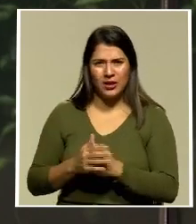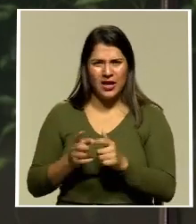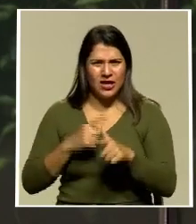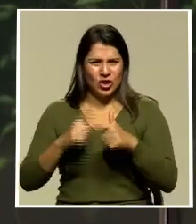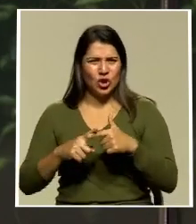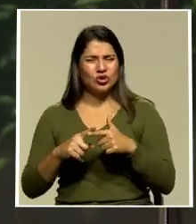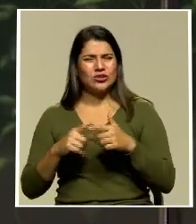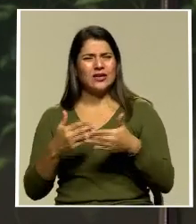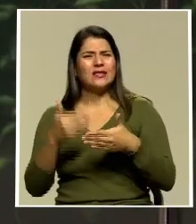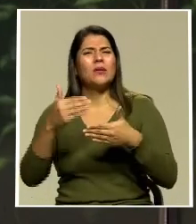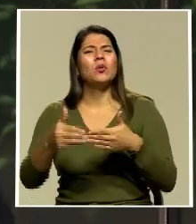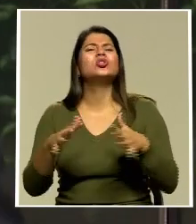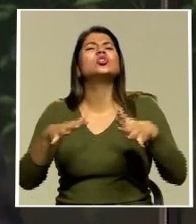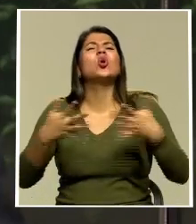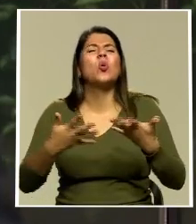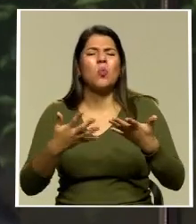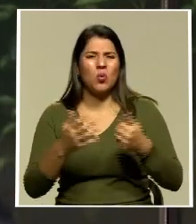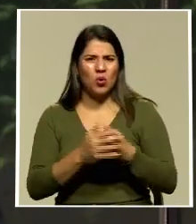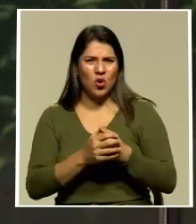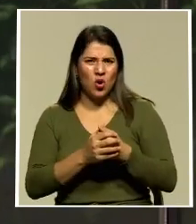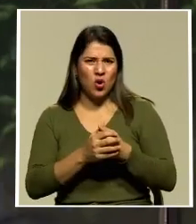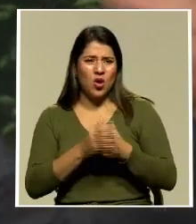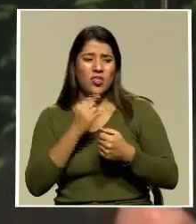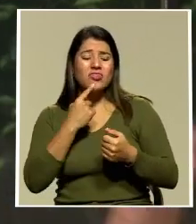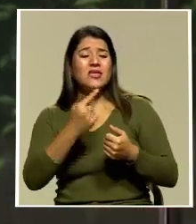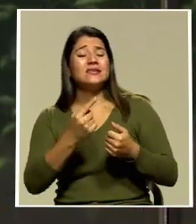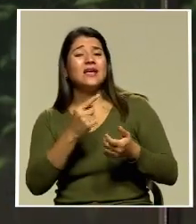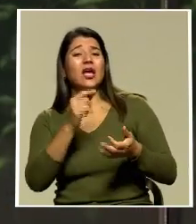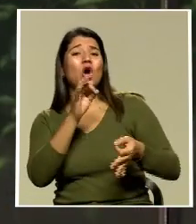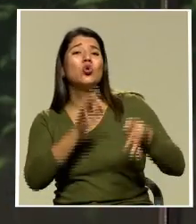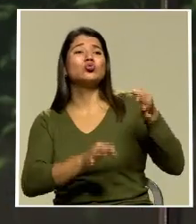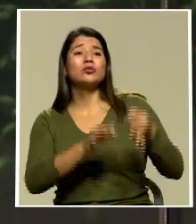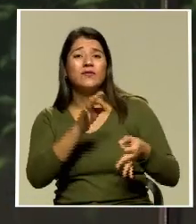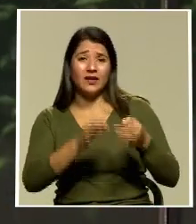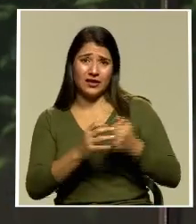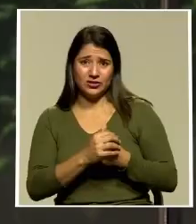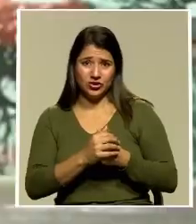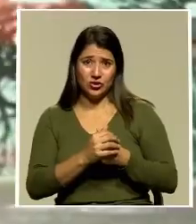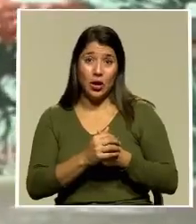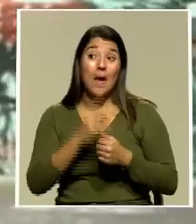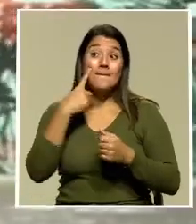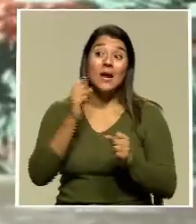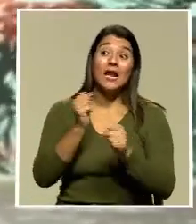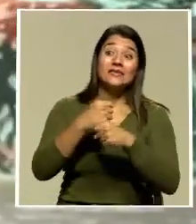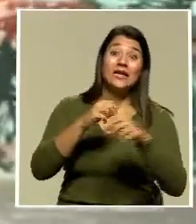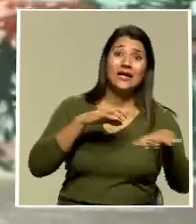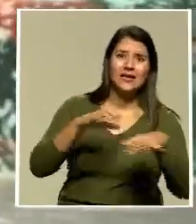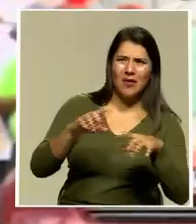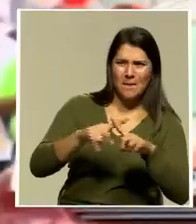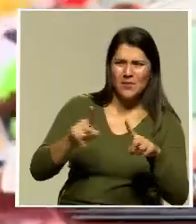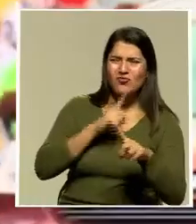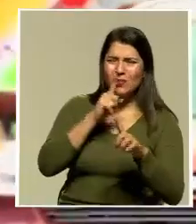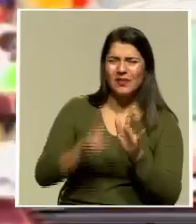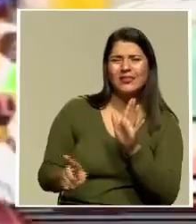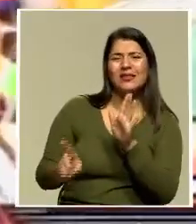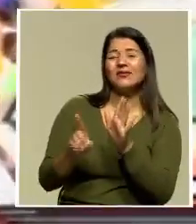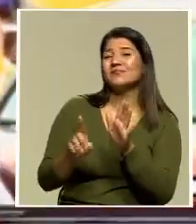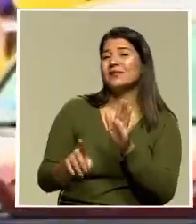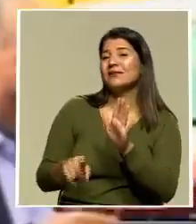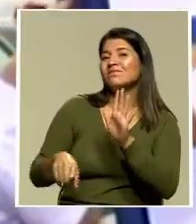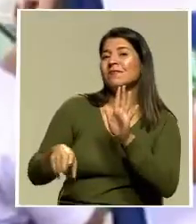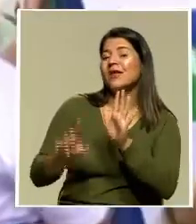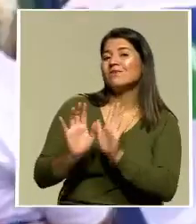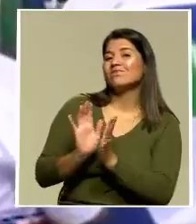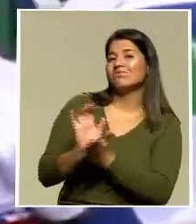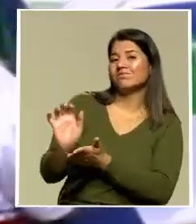van a justificar para hacer una convención que están negando más bien un derecho de participar? El legislador también señaló que algunos aspirantes